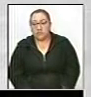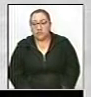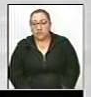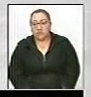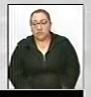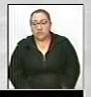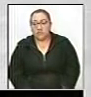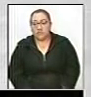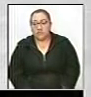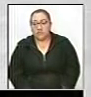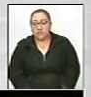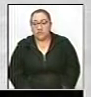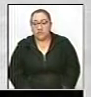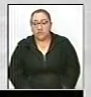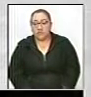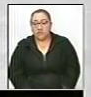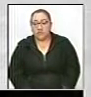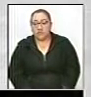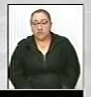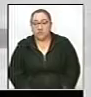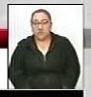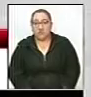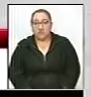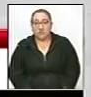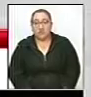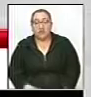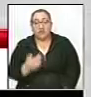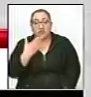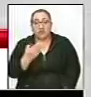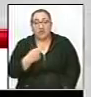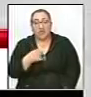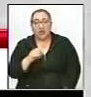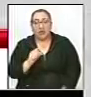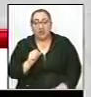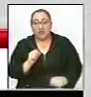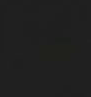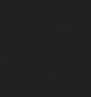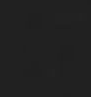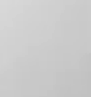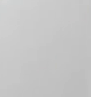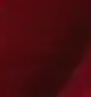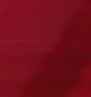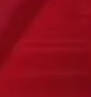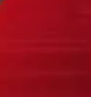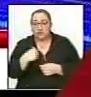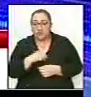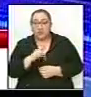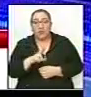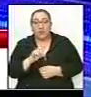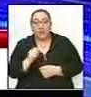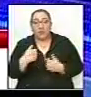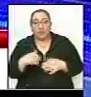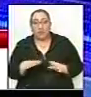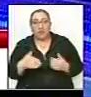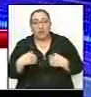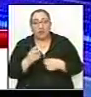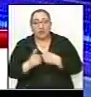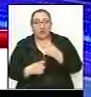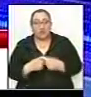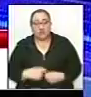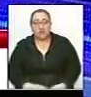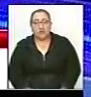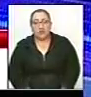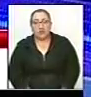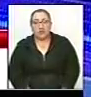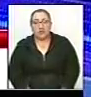principales. Muchas gracias, Guillermo, por esa información. A las 10:19, 10:20 ya de la mañana estamos en vivo. Hemos tenido las declaraciones a